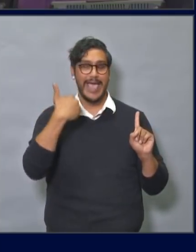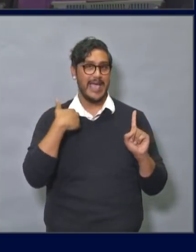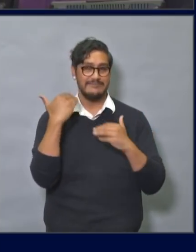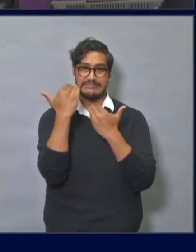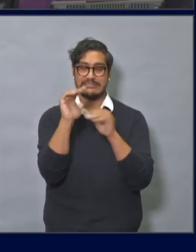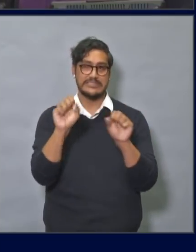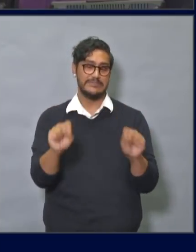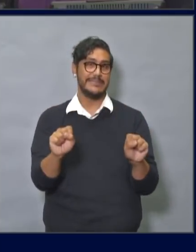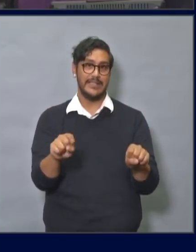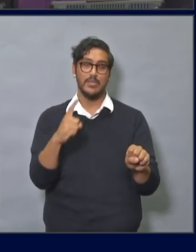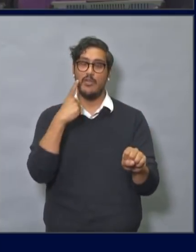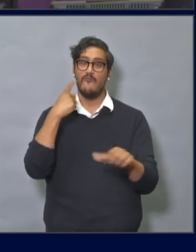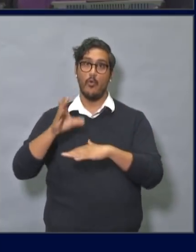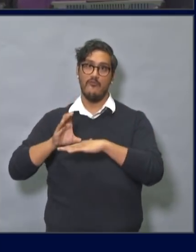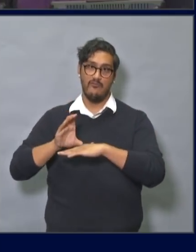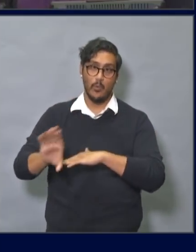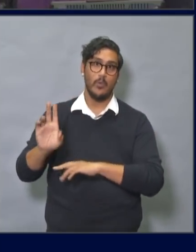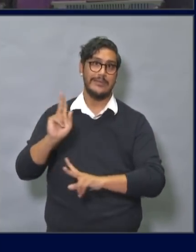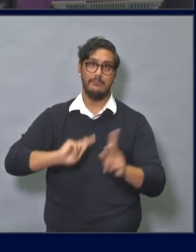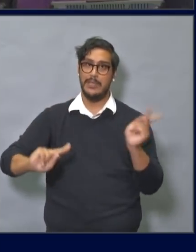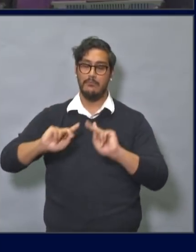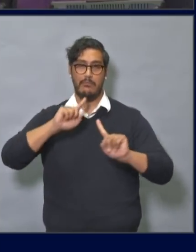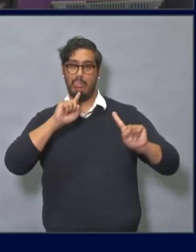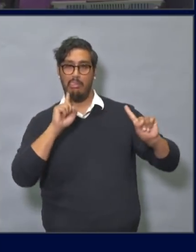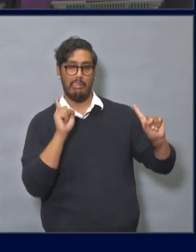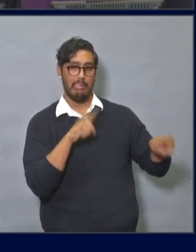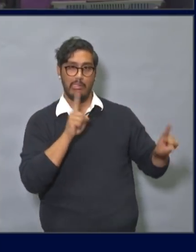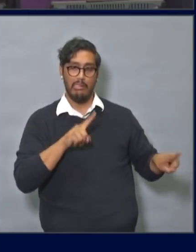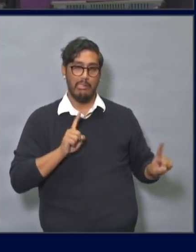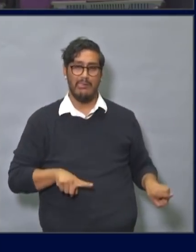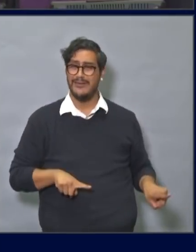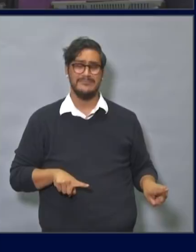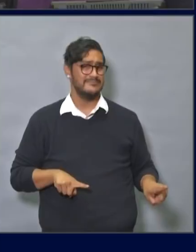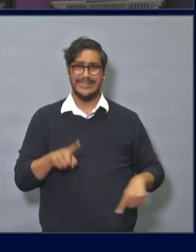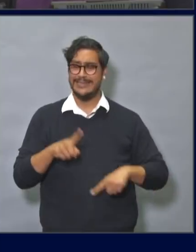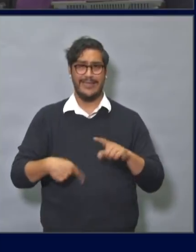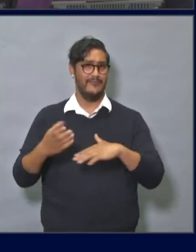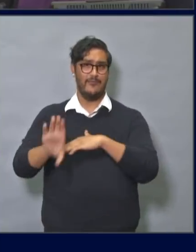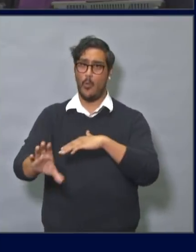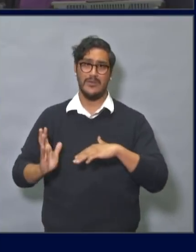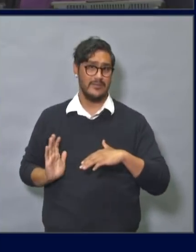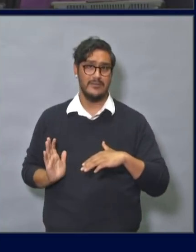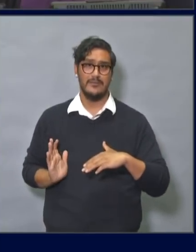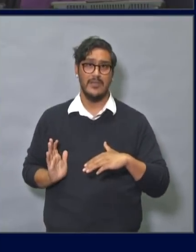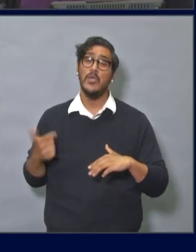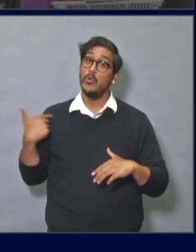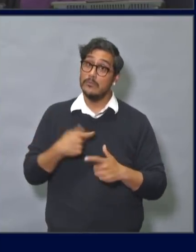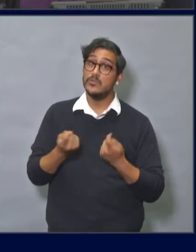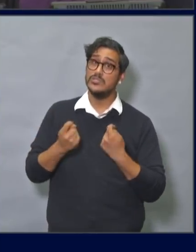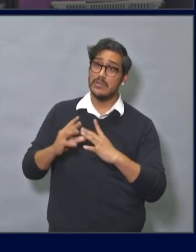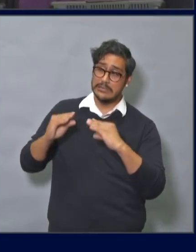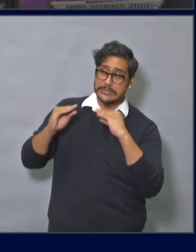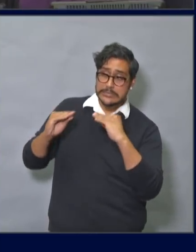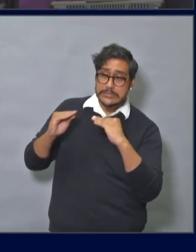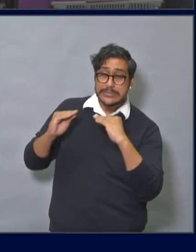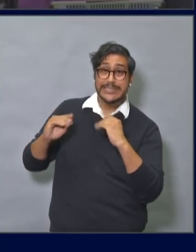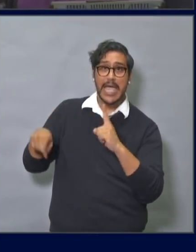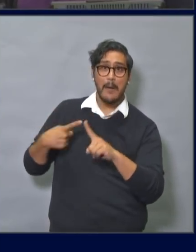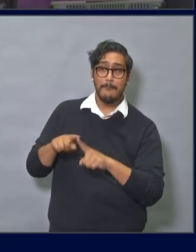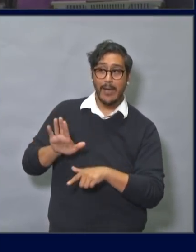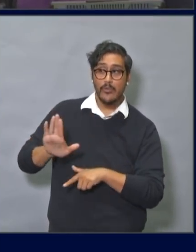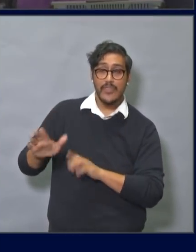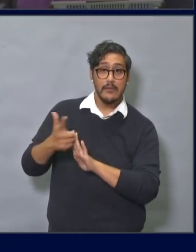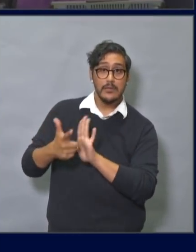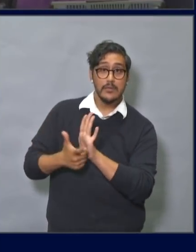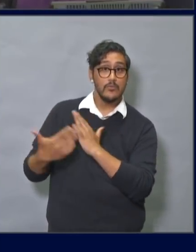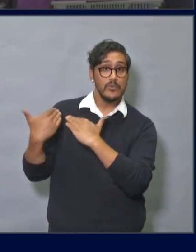limitada para obligar a las personas a reportar la información. Nos aseguramos de educar a las personas sobre su obligación